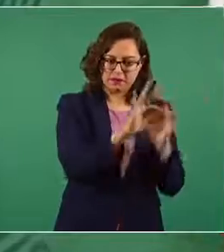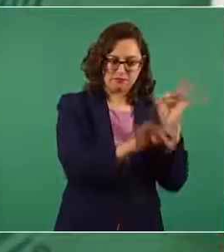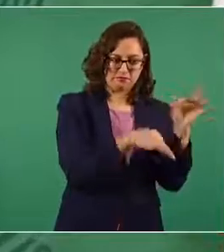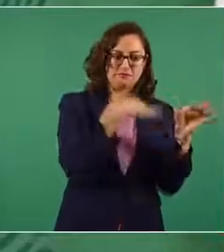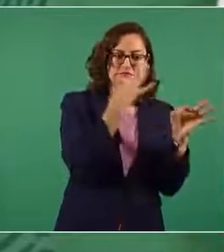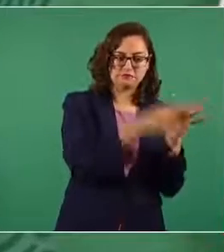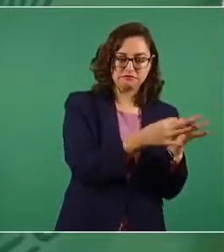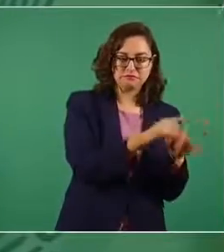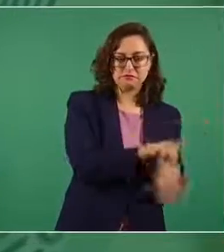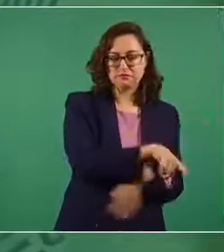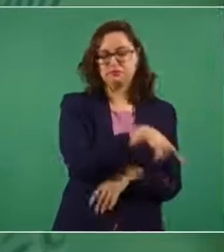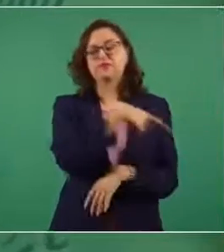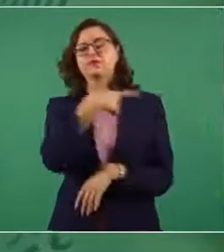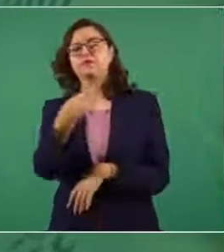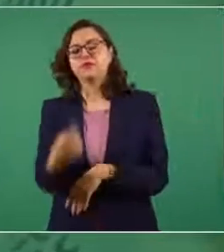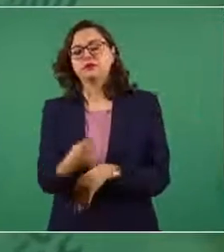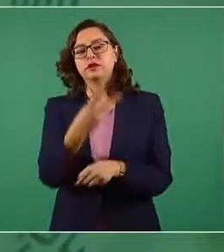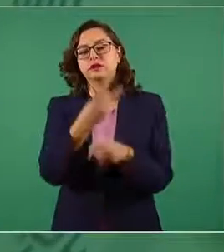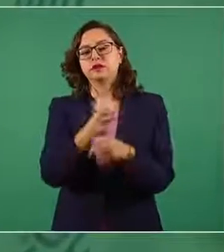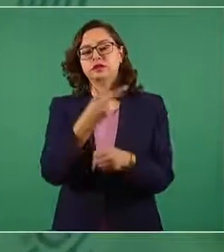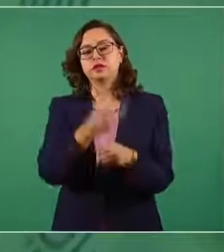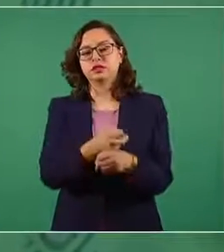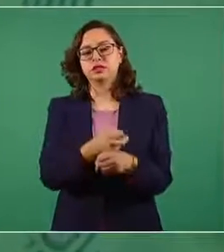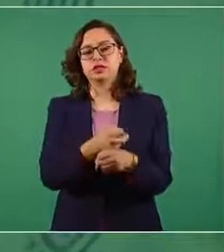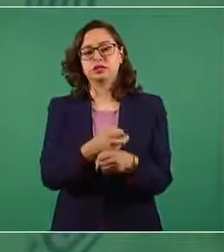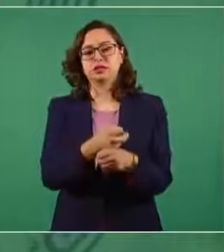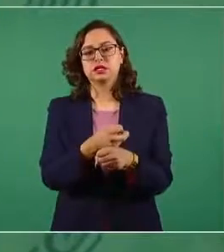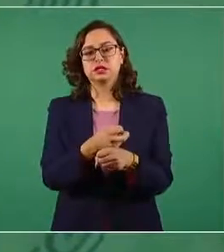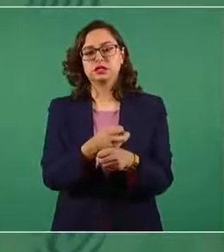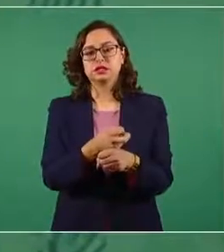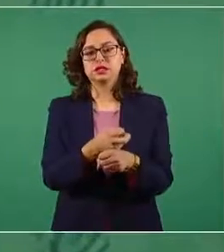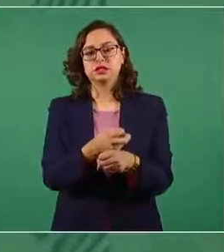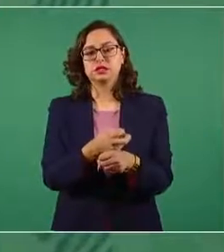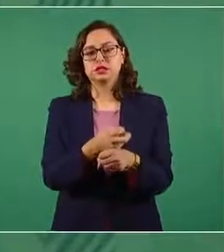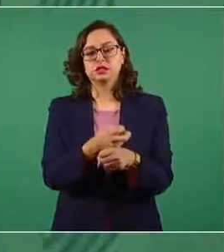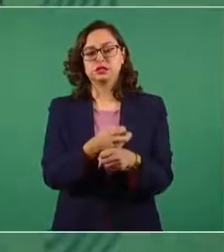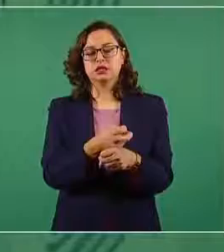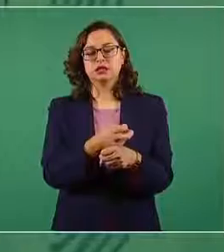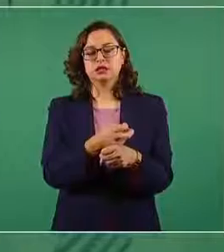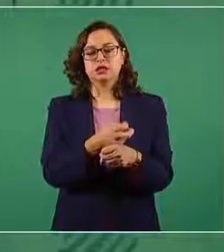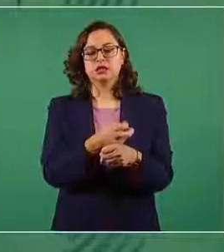a la frontera de